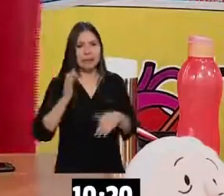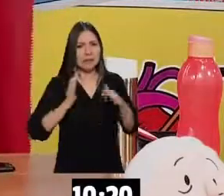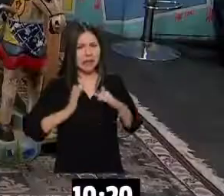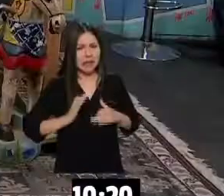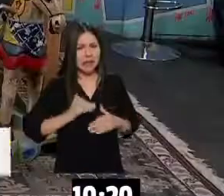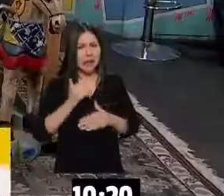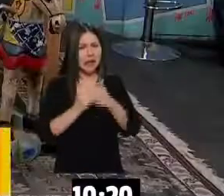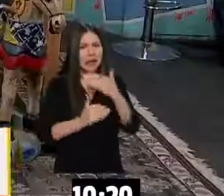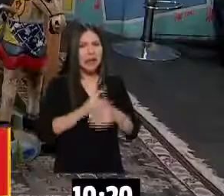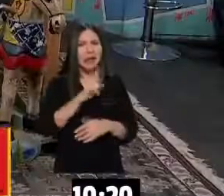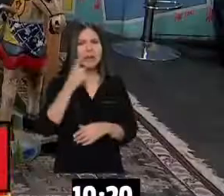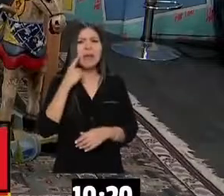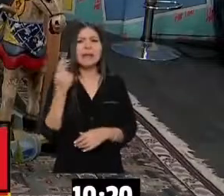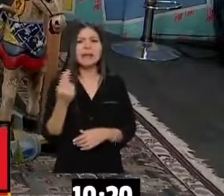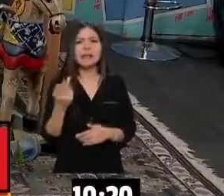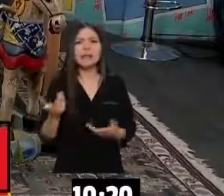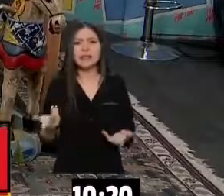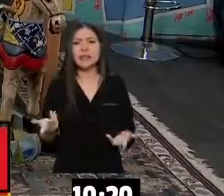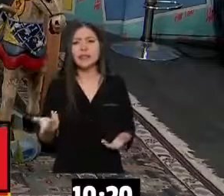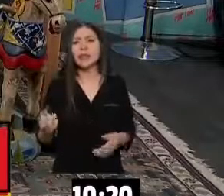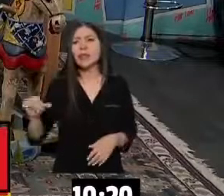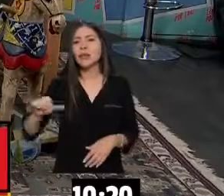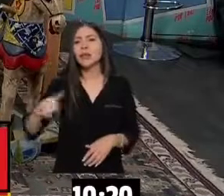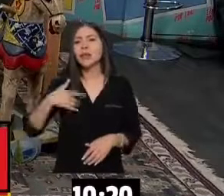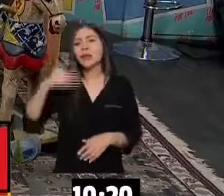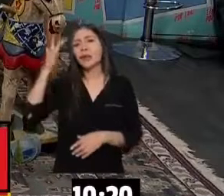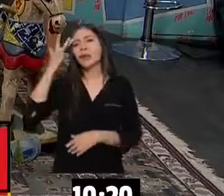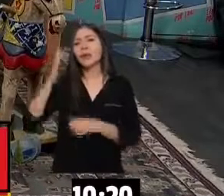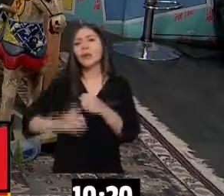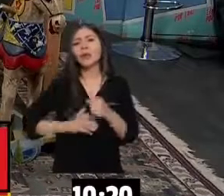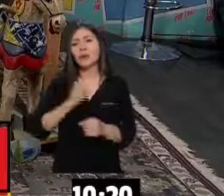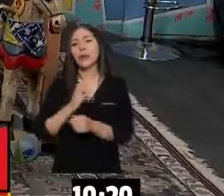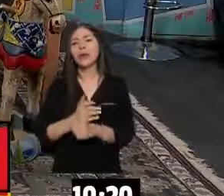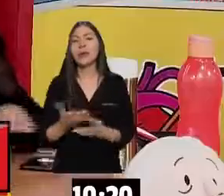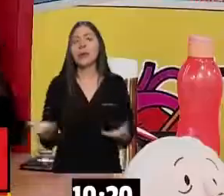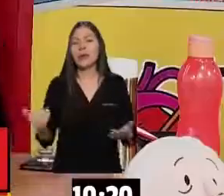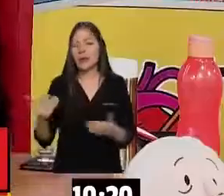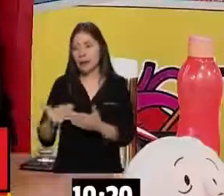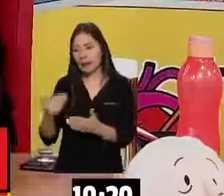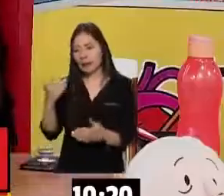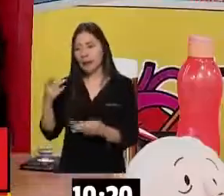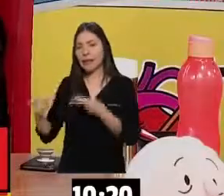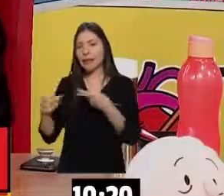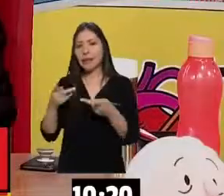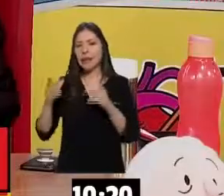cumpleaños. ¡Ay! Prepárense las de Gatel, por favor.